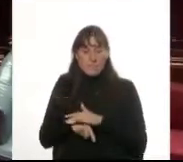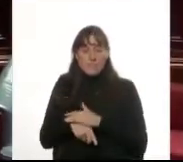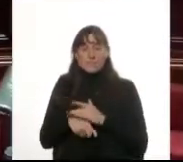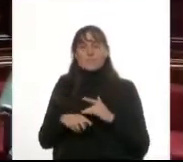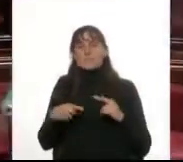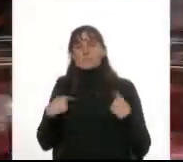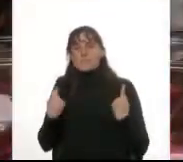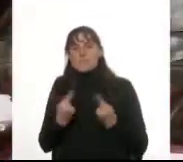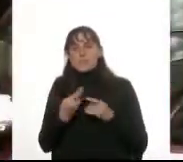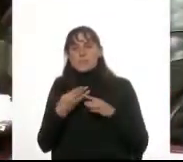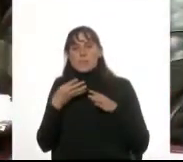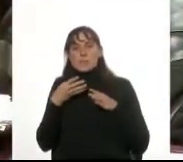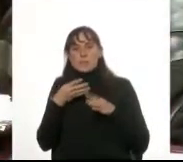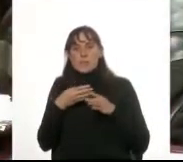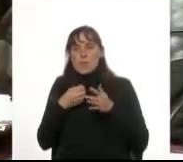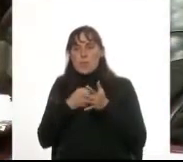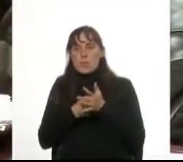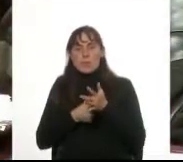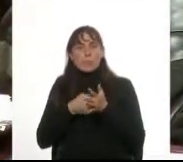nuestras luchas son expresiones